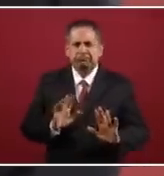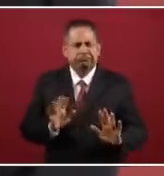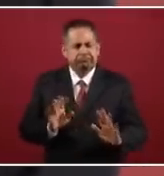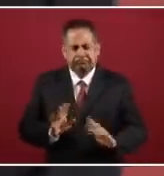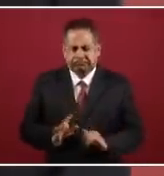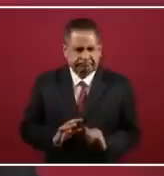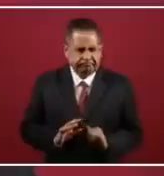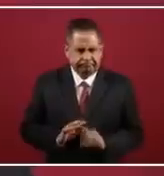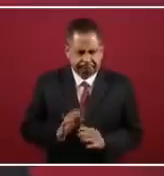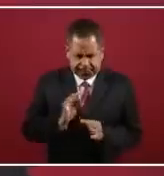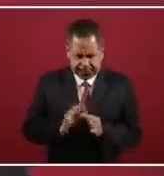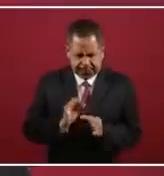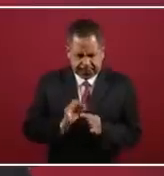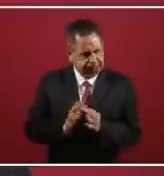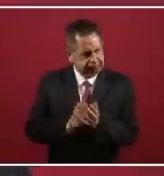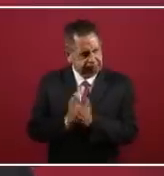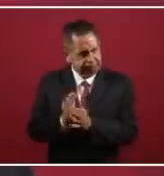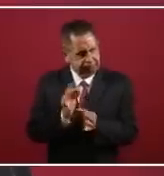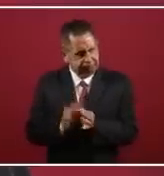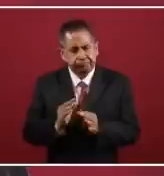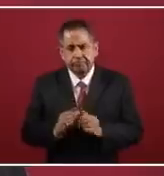para que